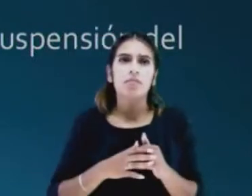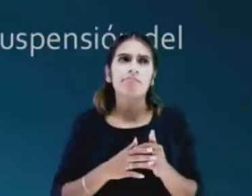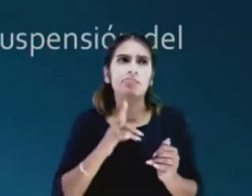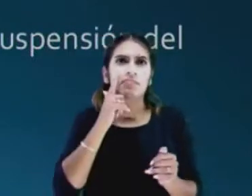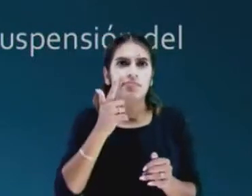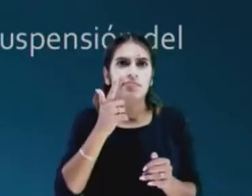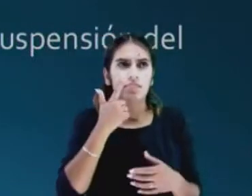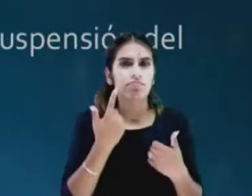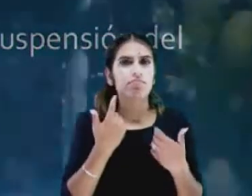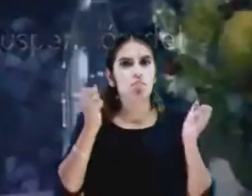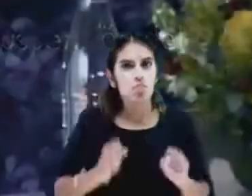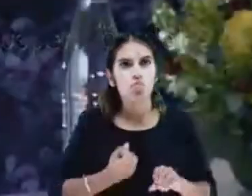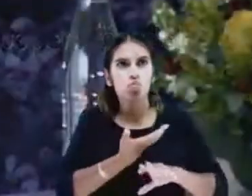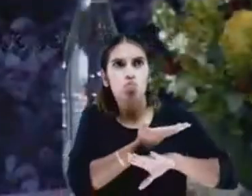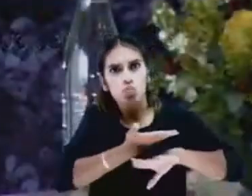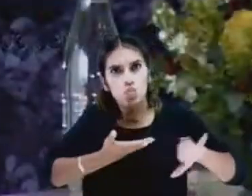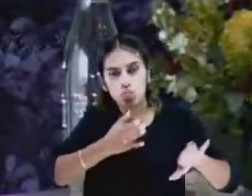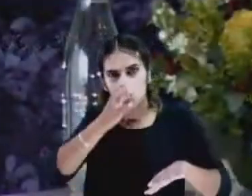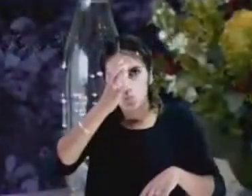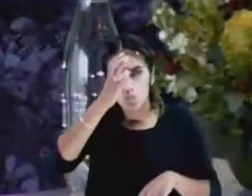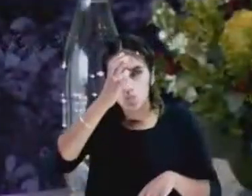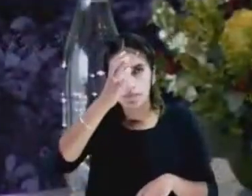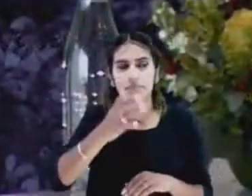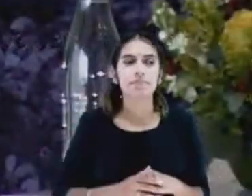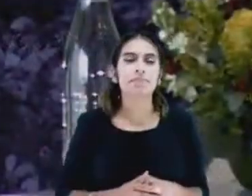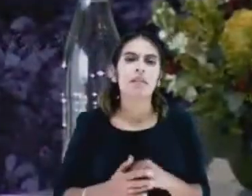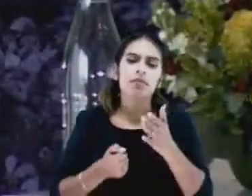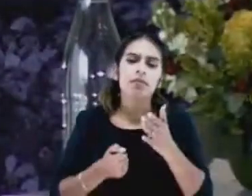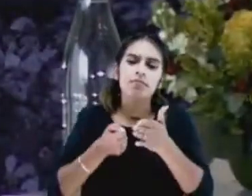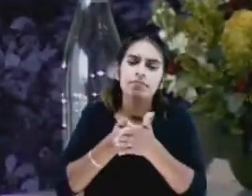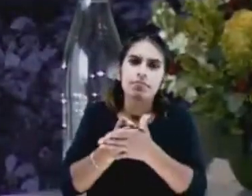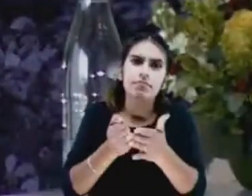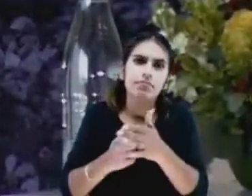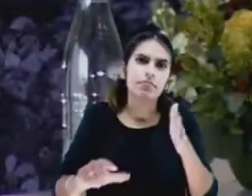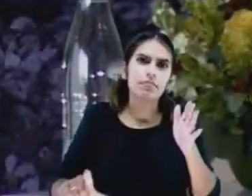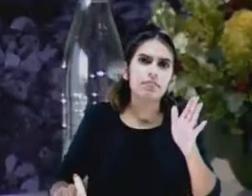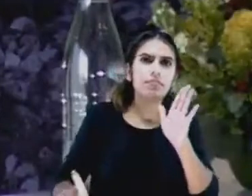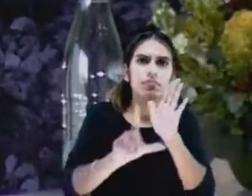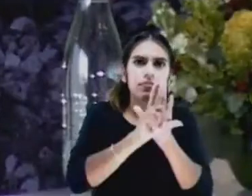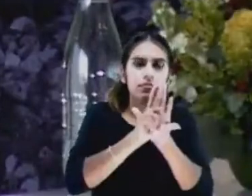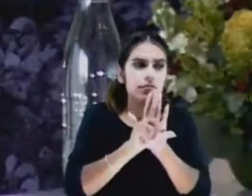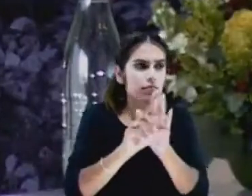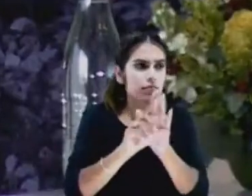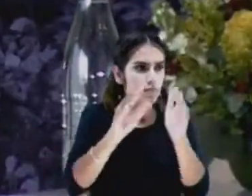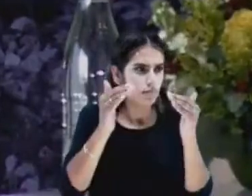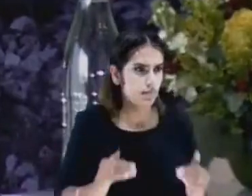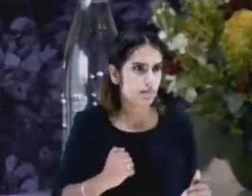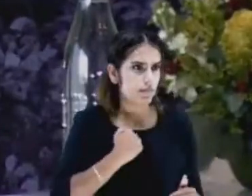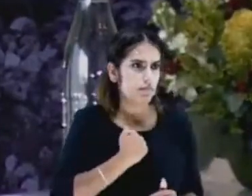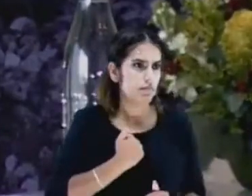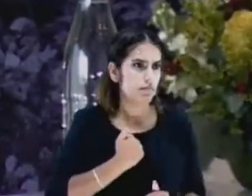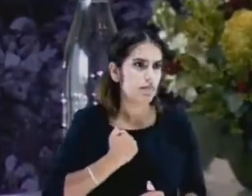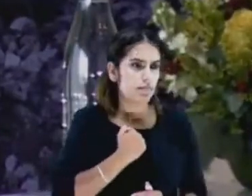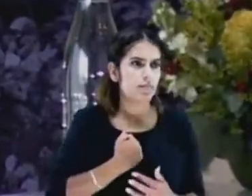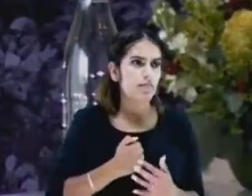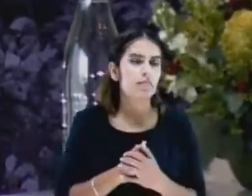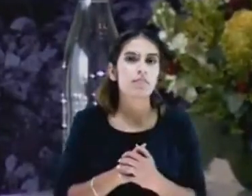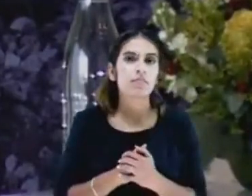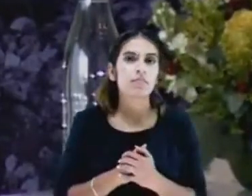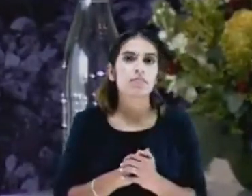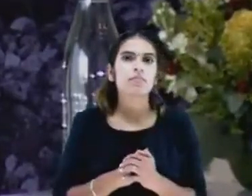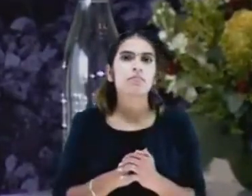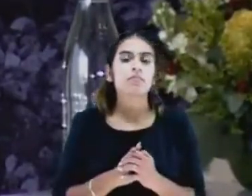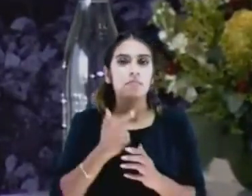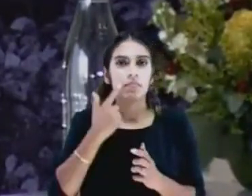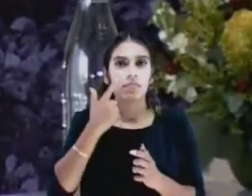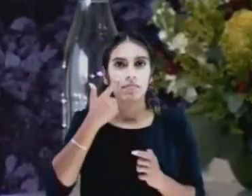concepto como la emisión reserva legal yo creo que aquí el tema cambia un poco la otra sesión tanti les cambia un poco el tema del concepto en